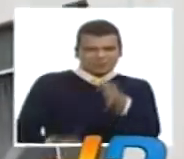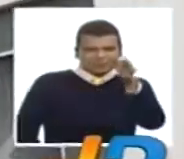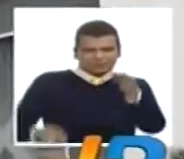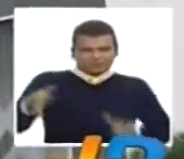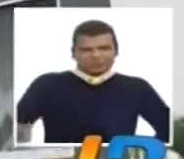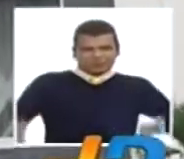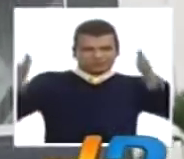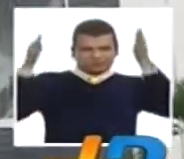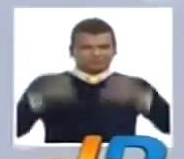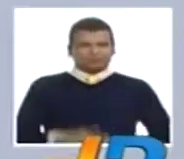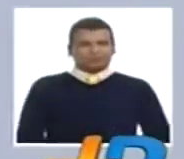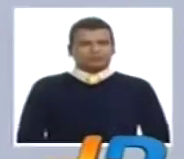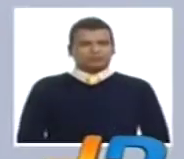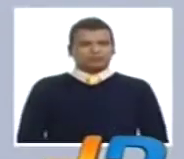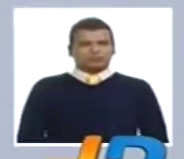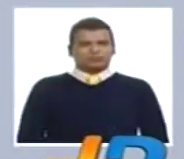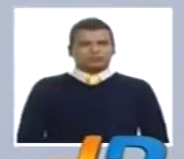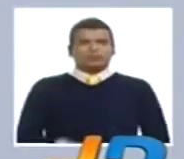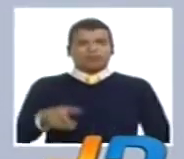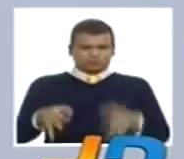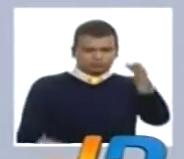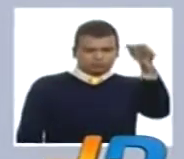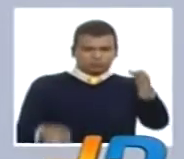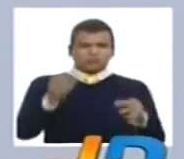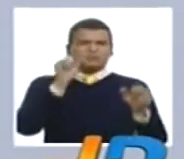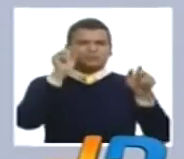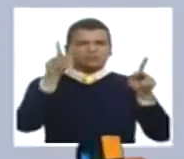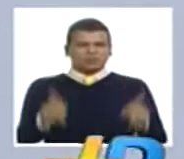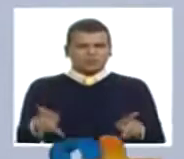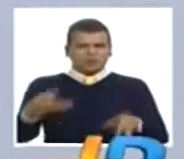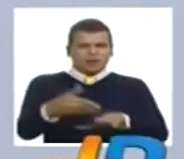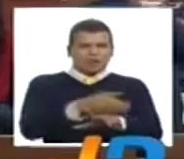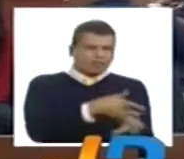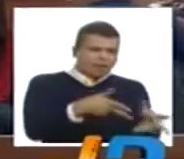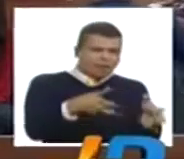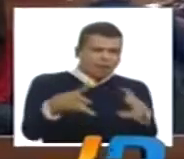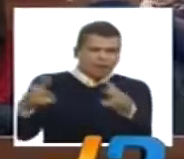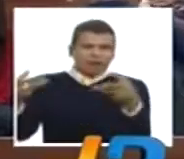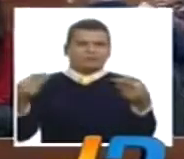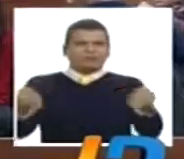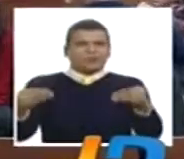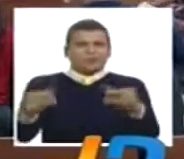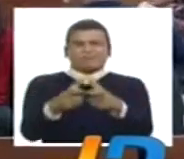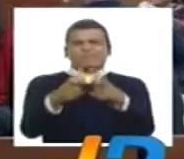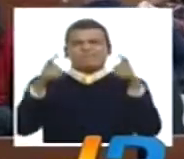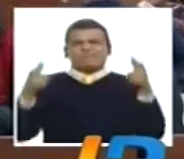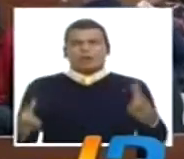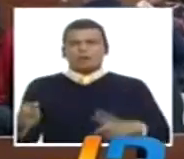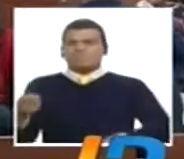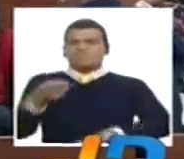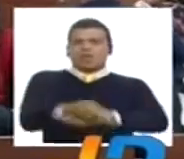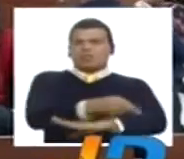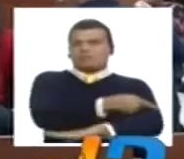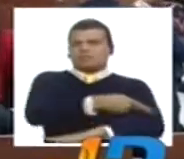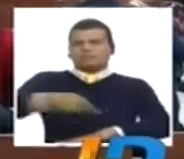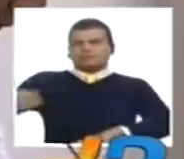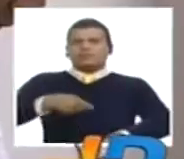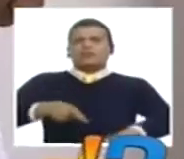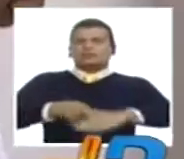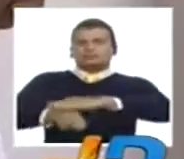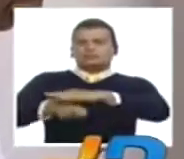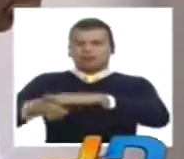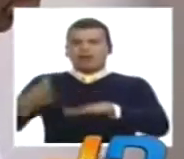Justicia. Ya en la audiencia, el hombre que extorsionó a cientos de comerciantes de Tuluá y que habría ordenado la muerte de quienes no le